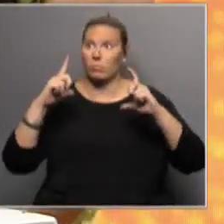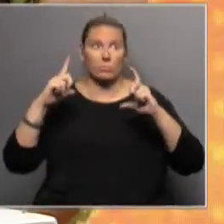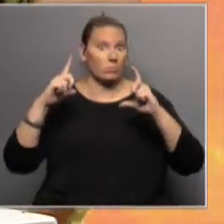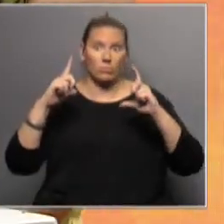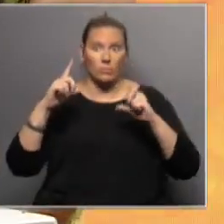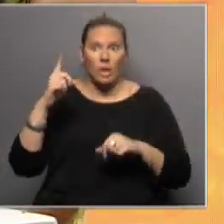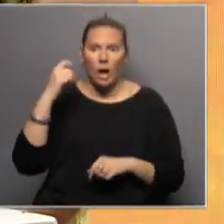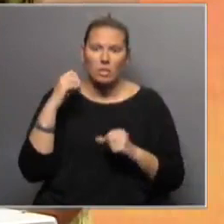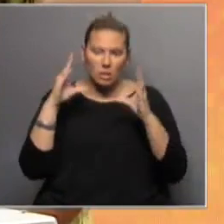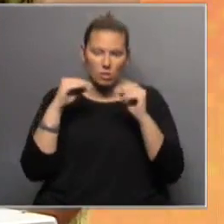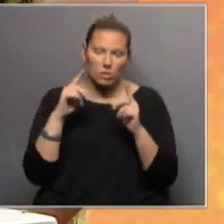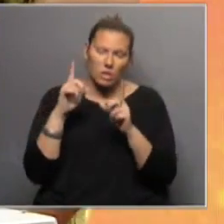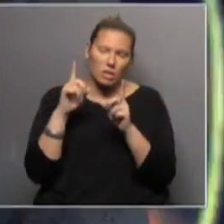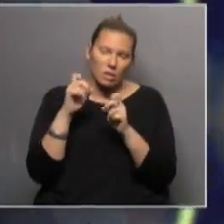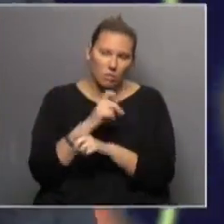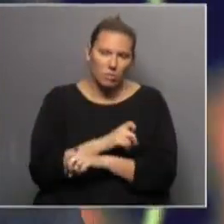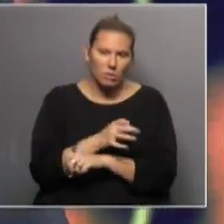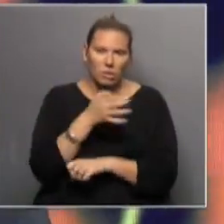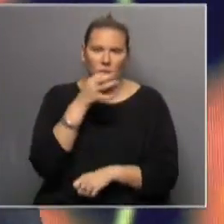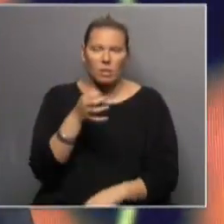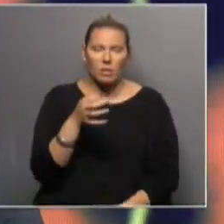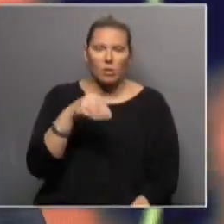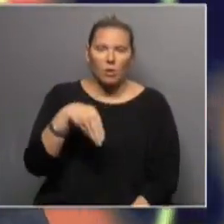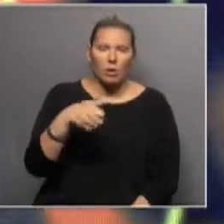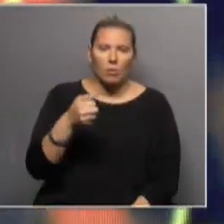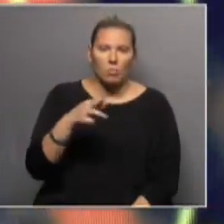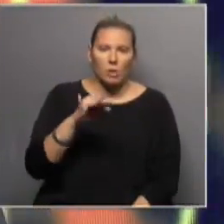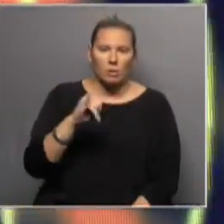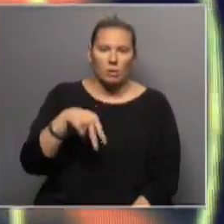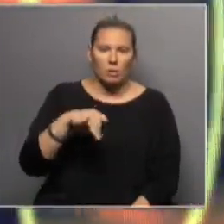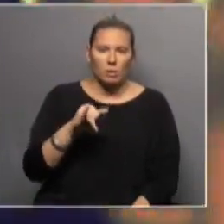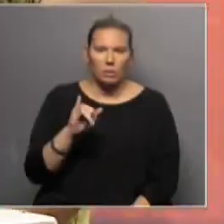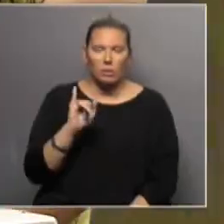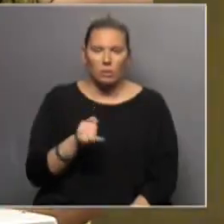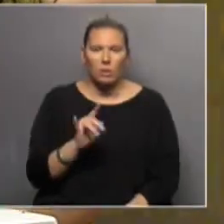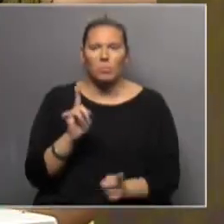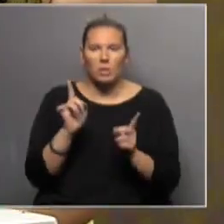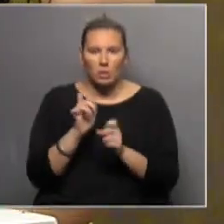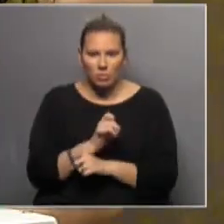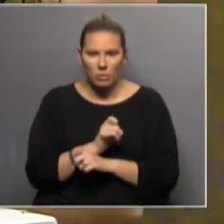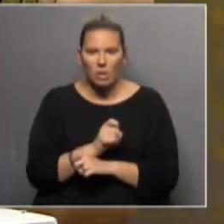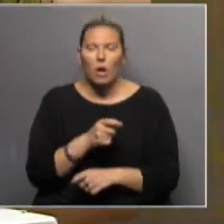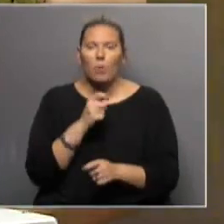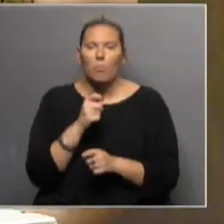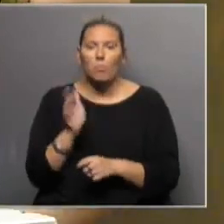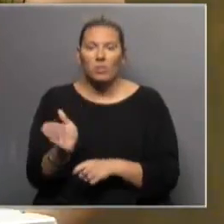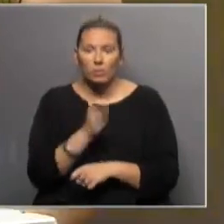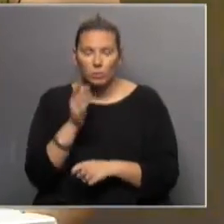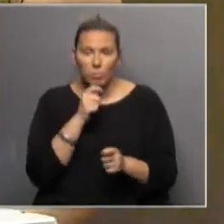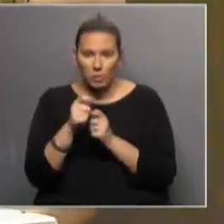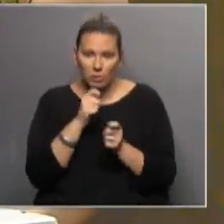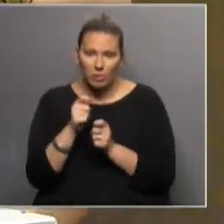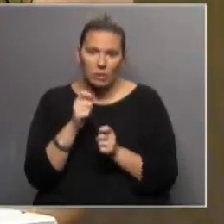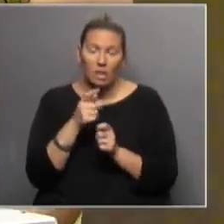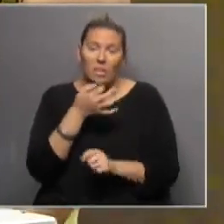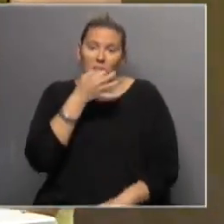No. Ayer fue una noche difícil, después de lo que dijo el señor Martini también. Fue una noche difícil. Diego Martini, bueno, nuestro productor periodístico, que tuvo el